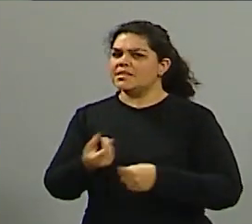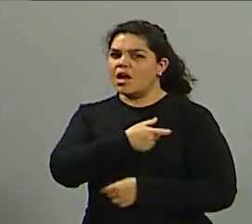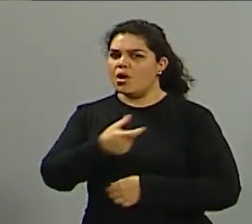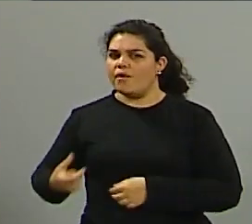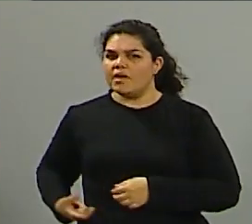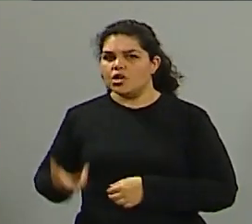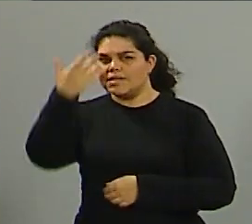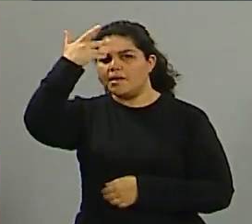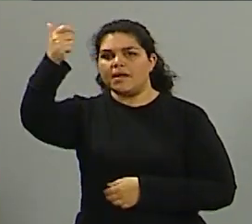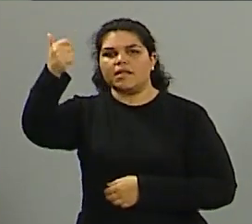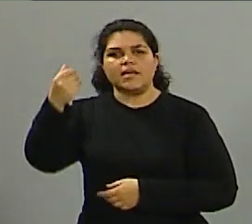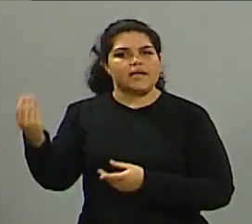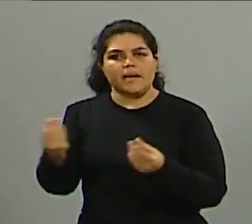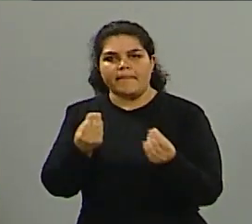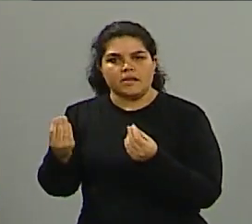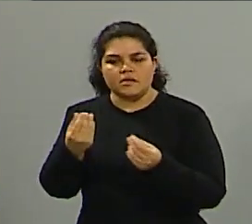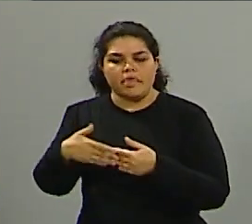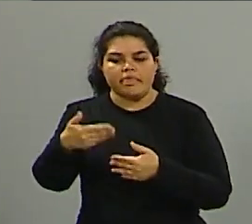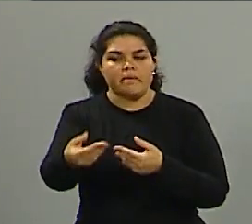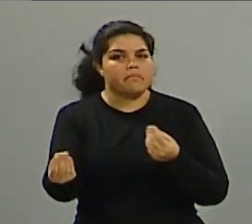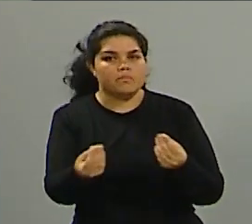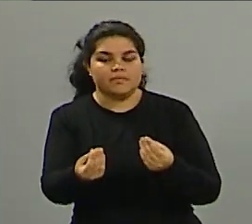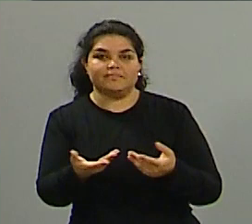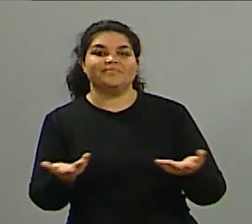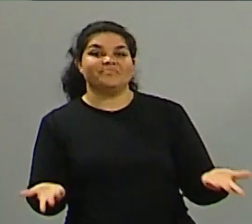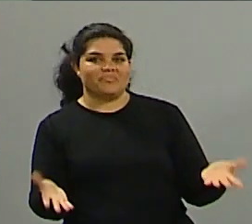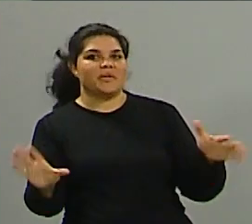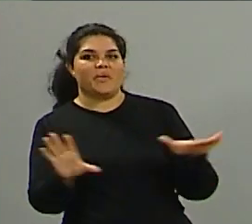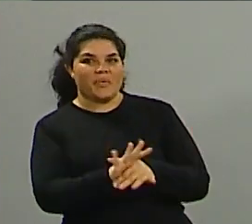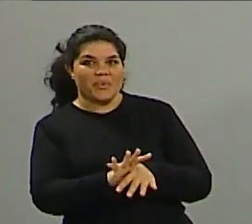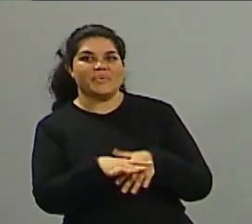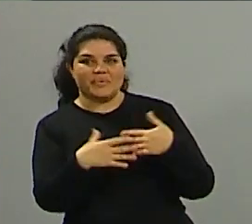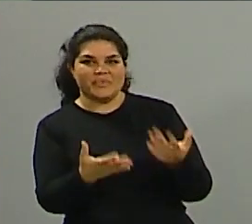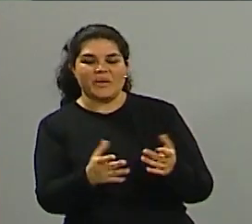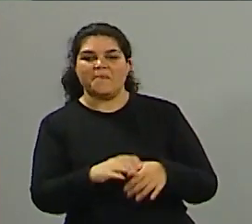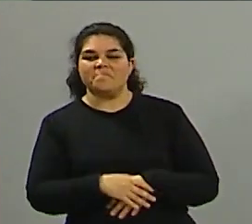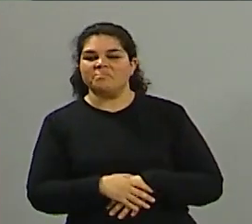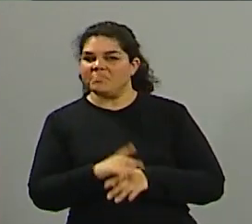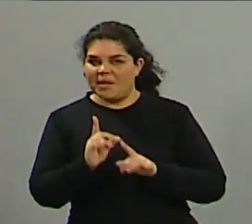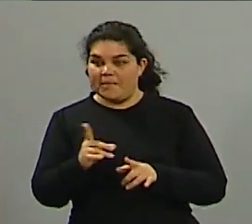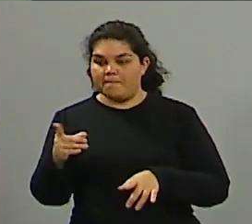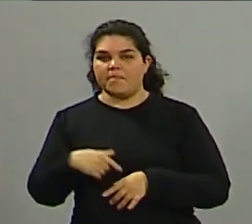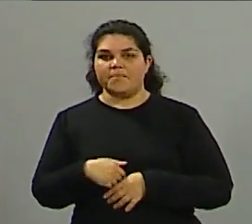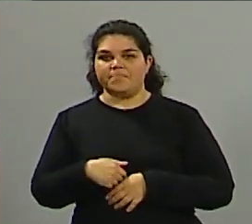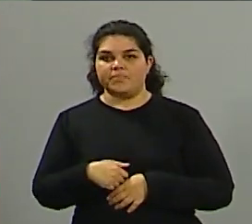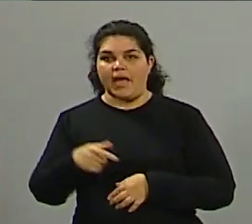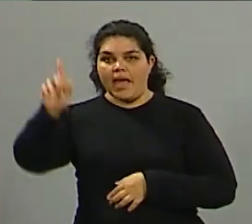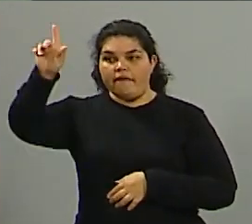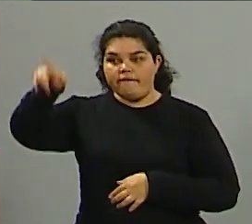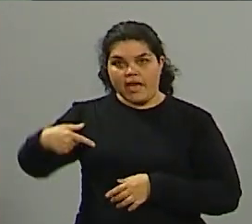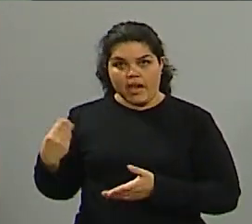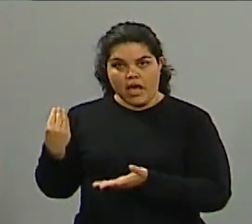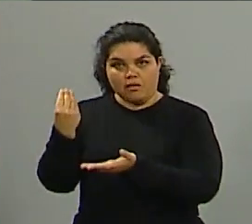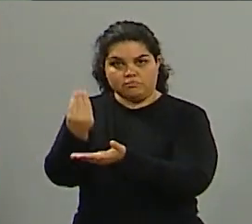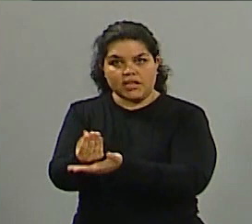algunos revés, esto decíamos, algunos cachetones, porque cuando él llega o cuando él retorna al Río de la Plata en el